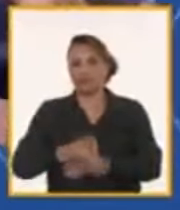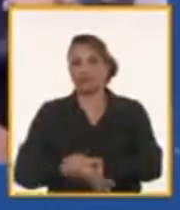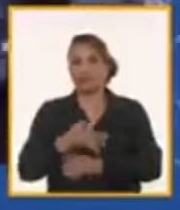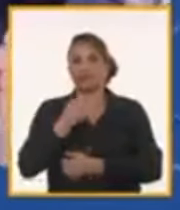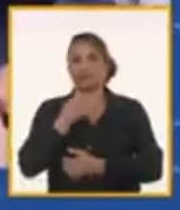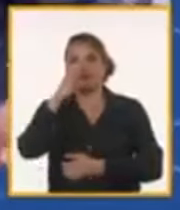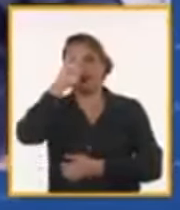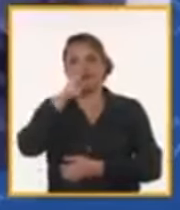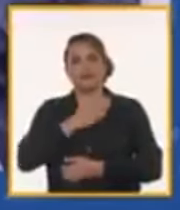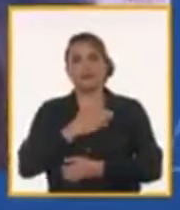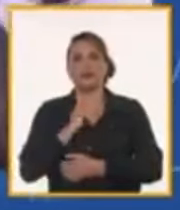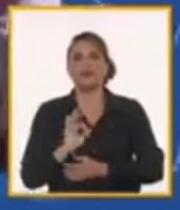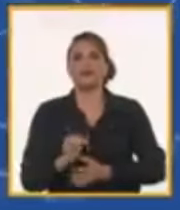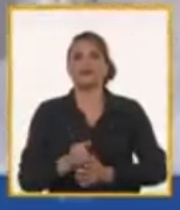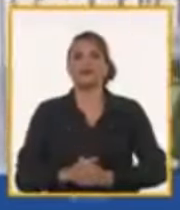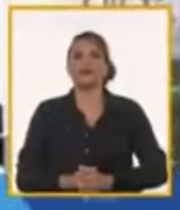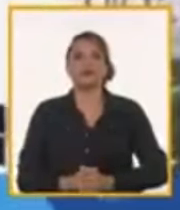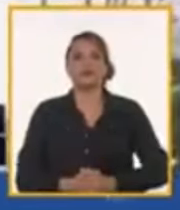revolución